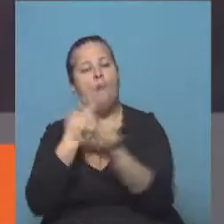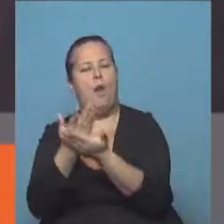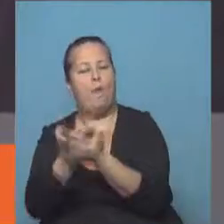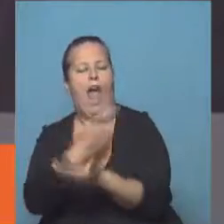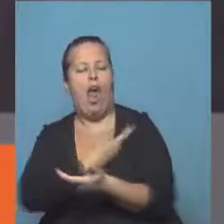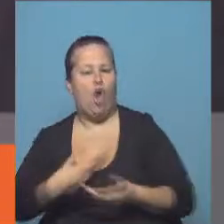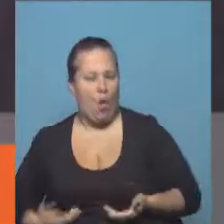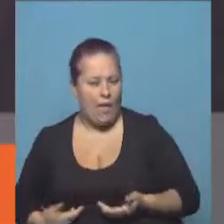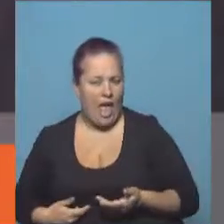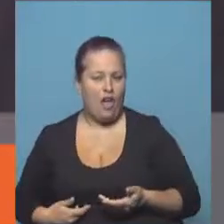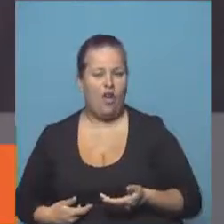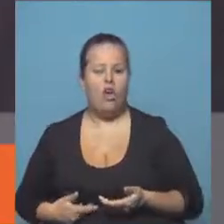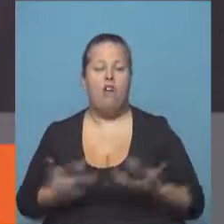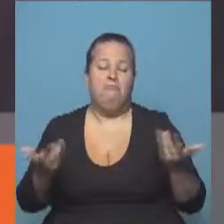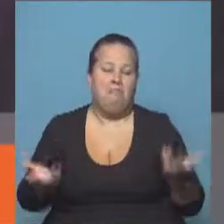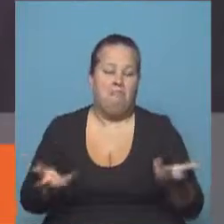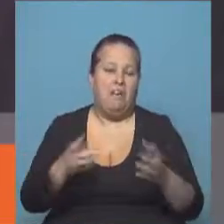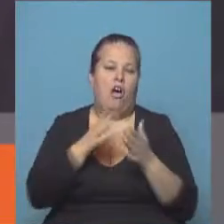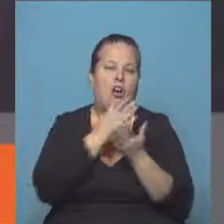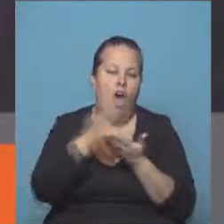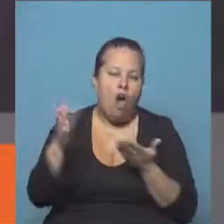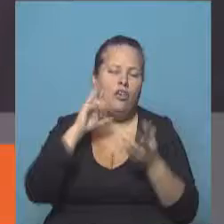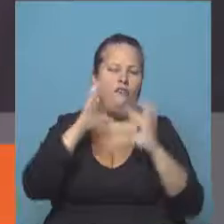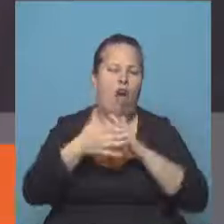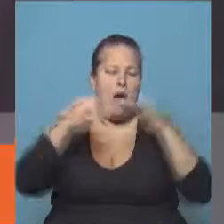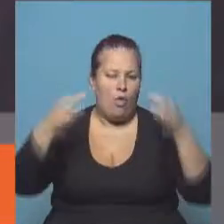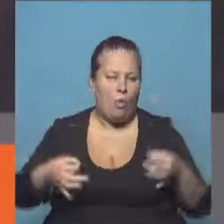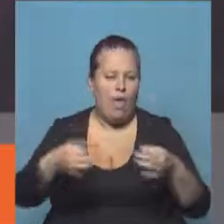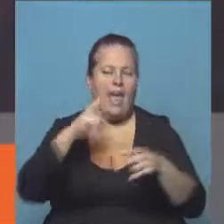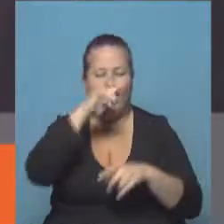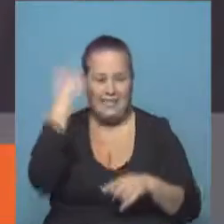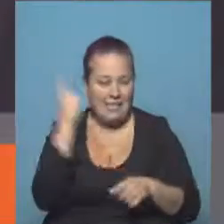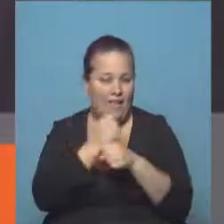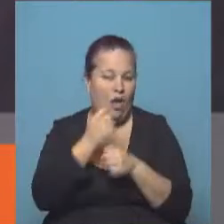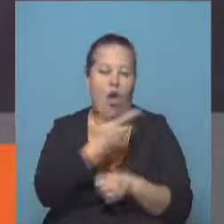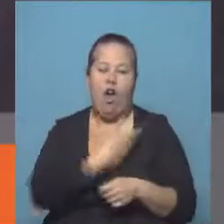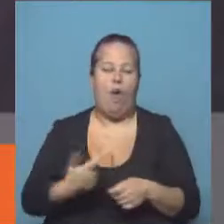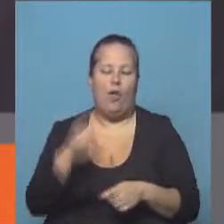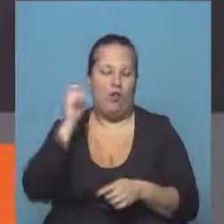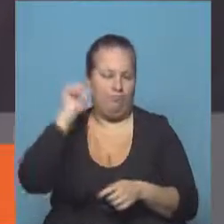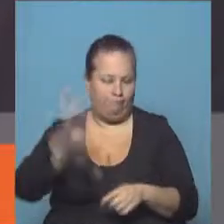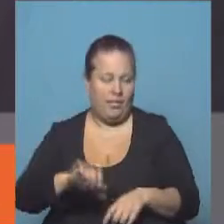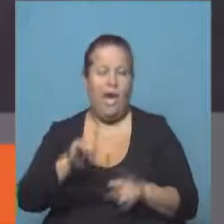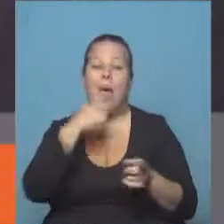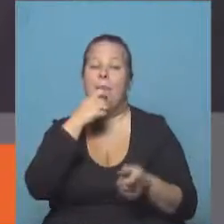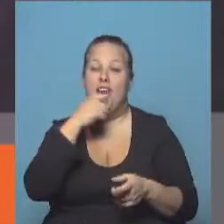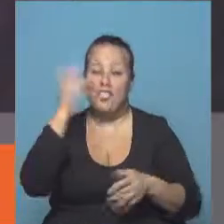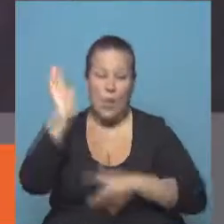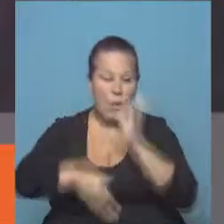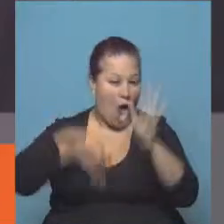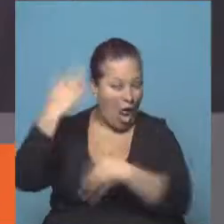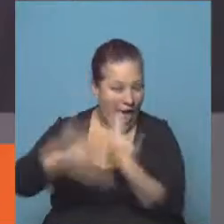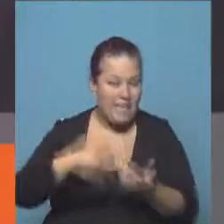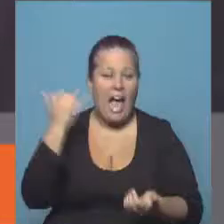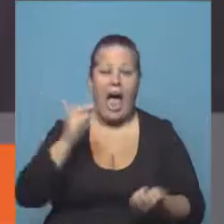al oficialismo, ¿no es cierto?, líneas de comportamiento y de acción del Estado que el oficialismo no concibe. Pero donde ingresa la violencia y